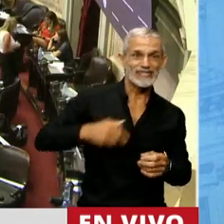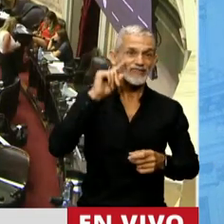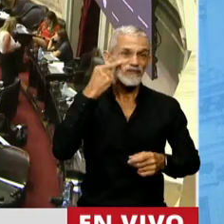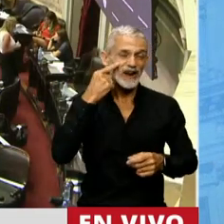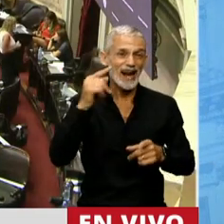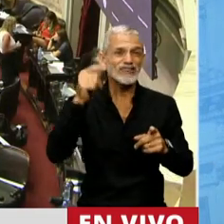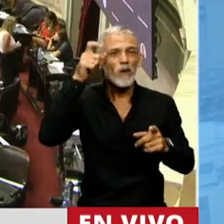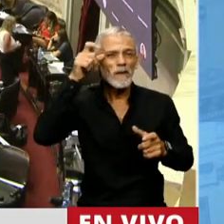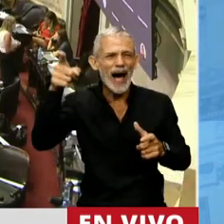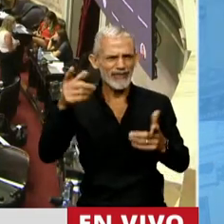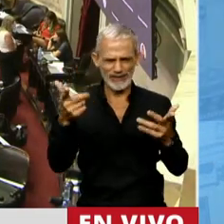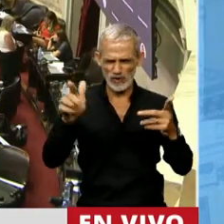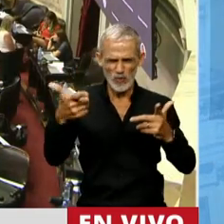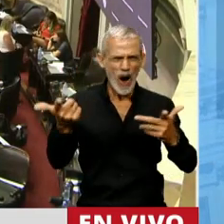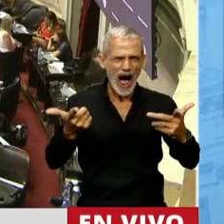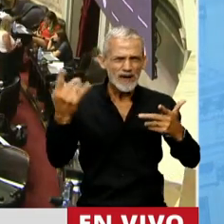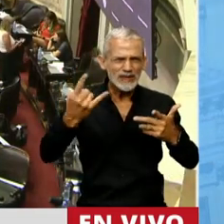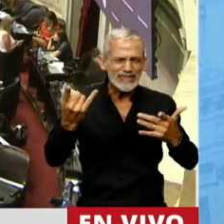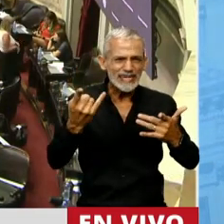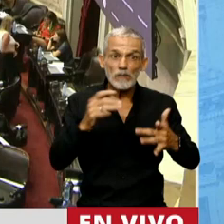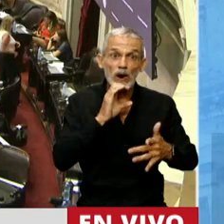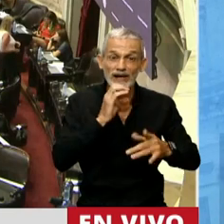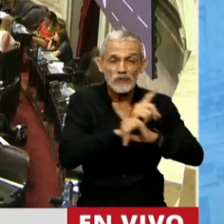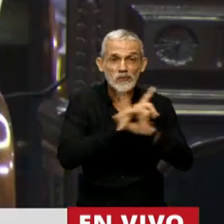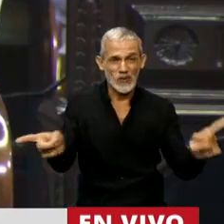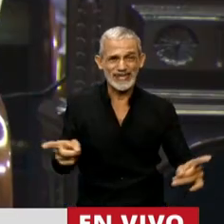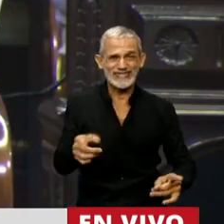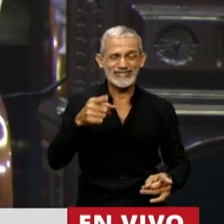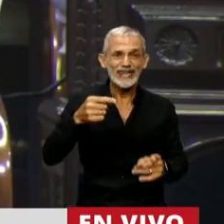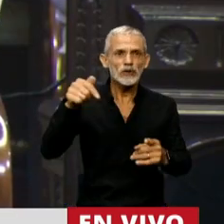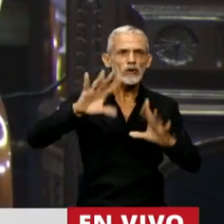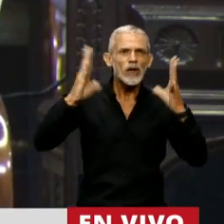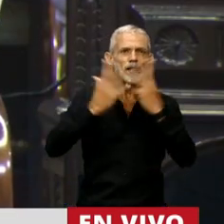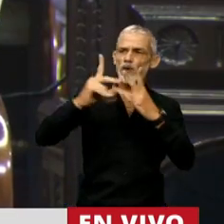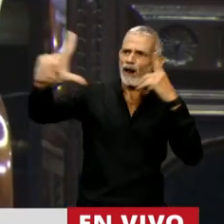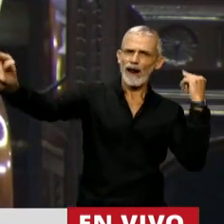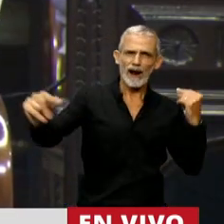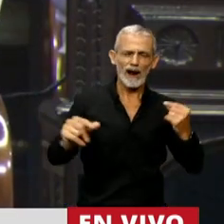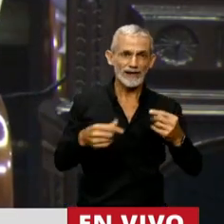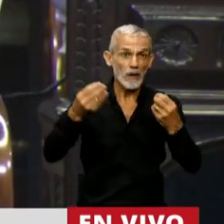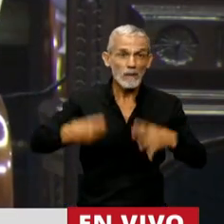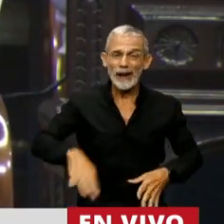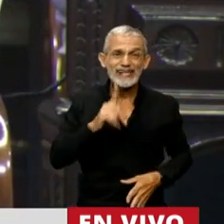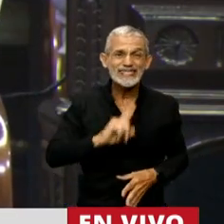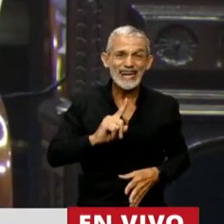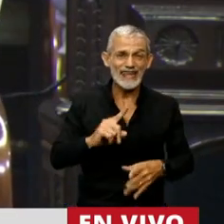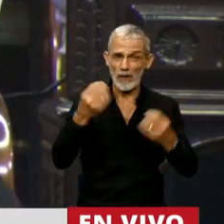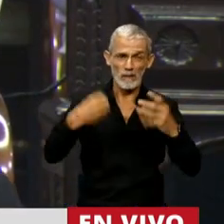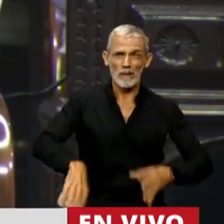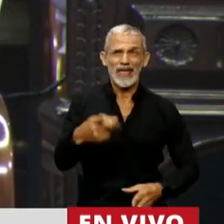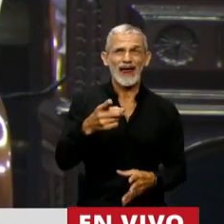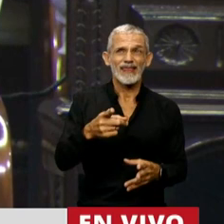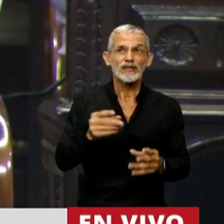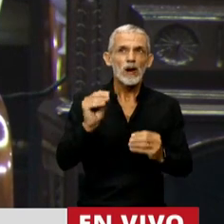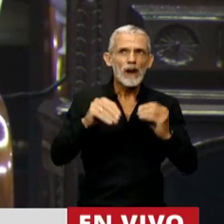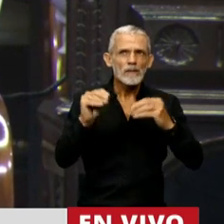Fernández y Biden. Y estas cosas ojalá fueran graciosas. Estas cosas nos alejan del mundo y nos hacen perder seriedad como país y cada vez